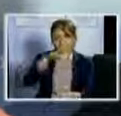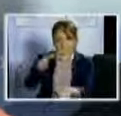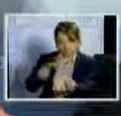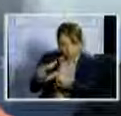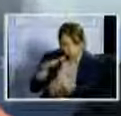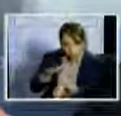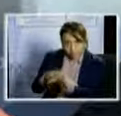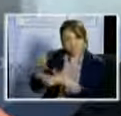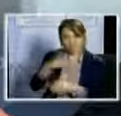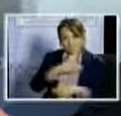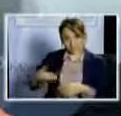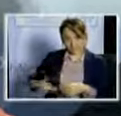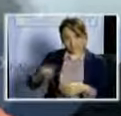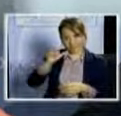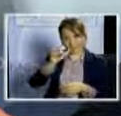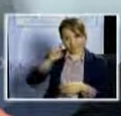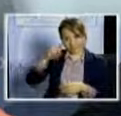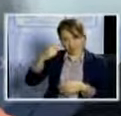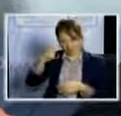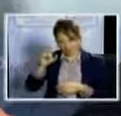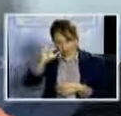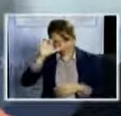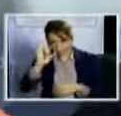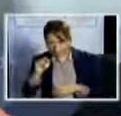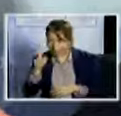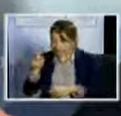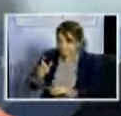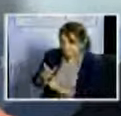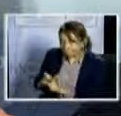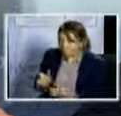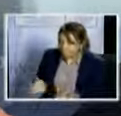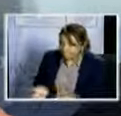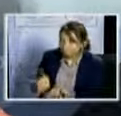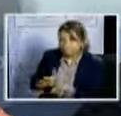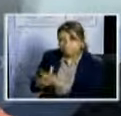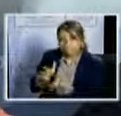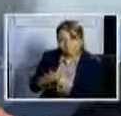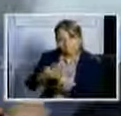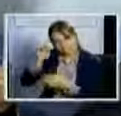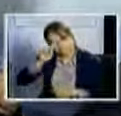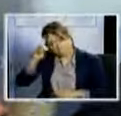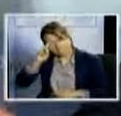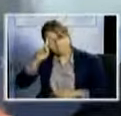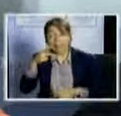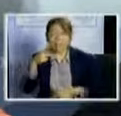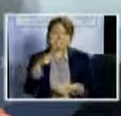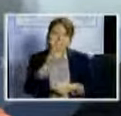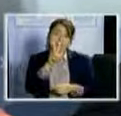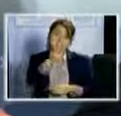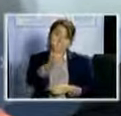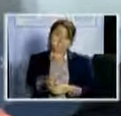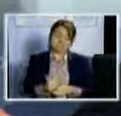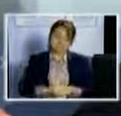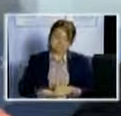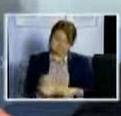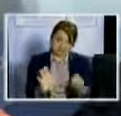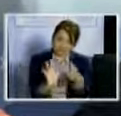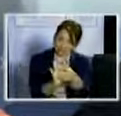de Argelia del NPT para tener muchísimas consultas, pero hemos dejado muy en claro esto a